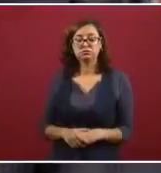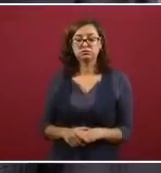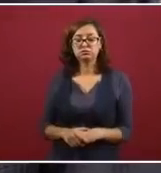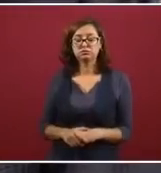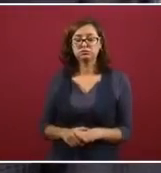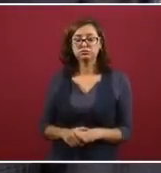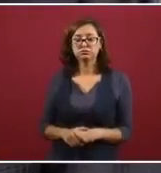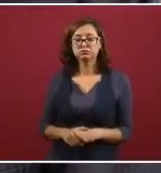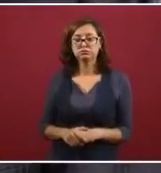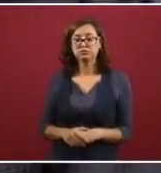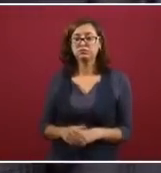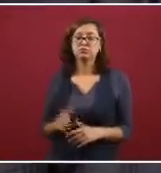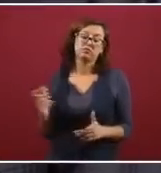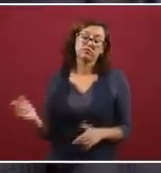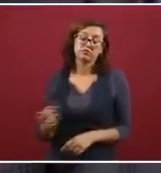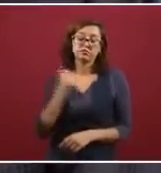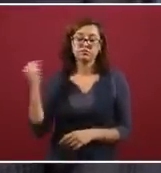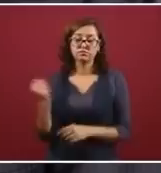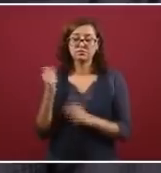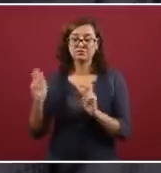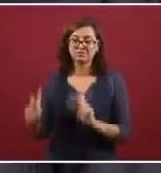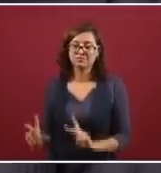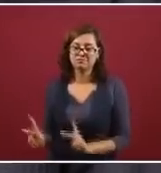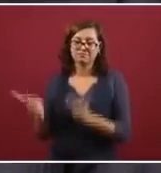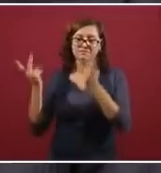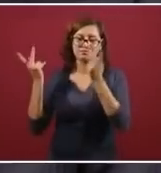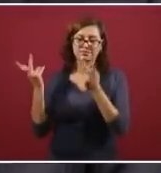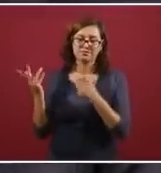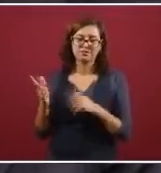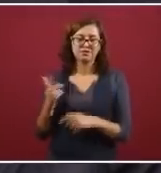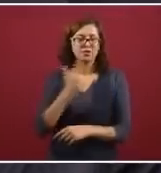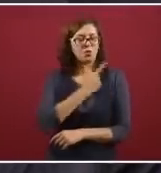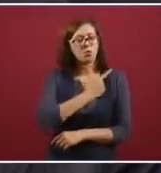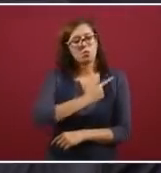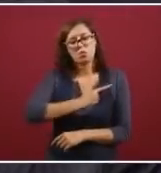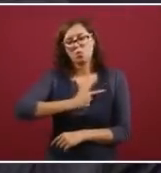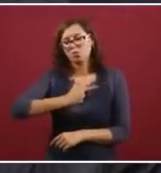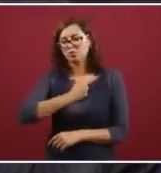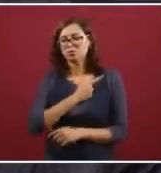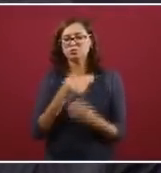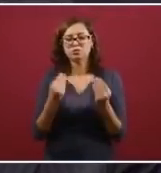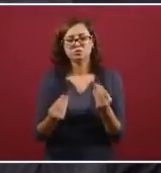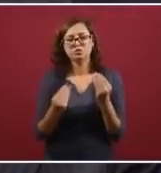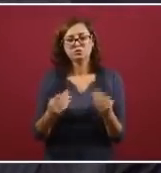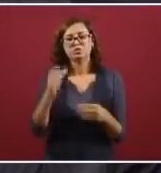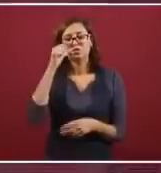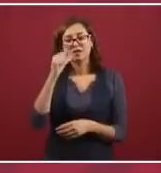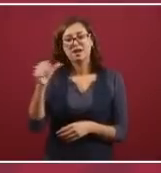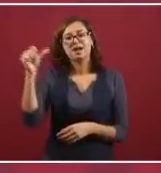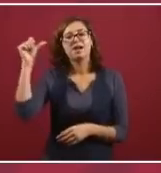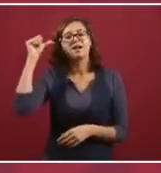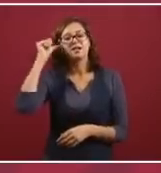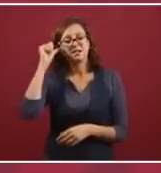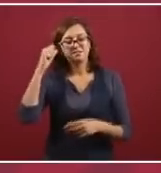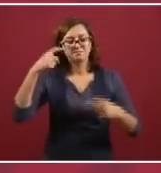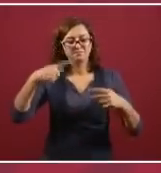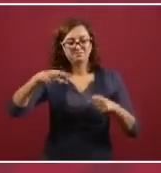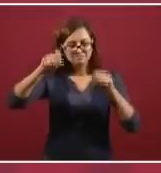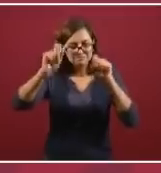y afortunadamente se vendió, y me gustó mucho que ayer los mismos